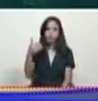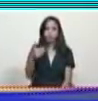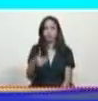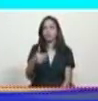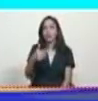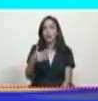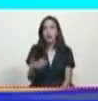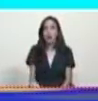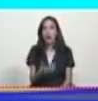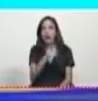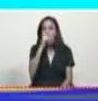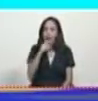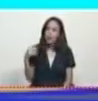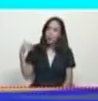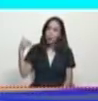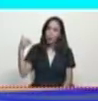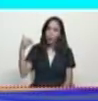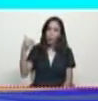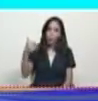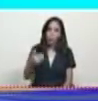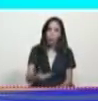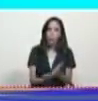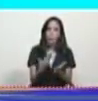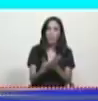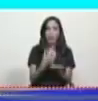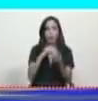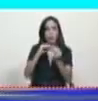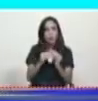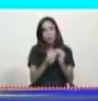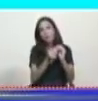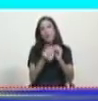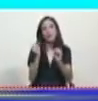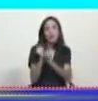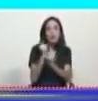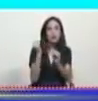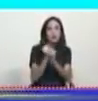durante estos años, afinando